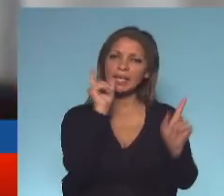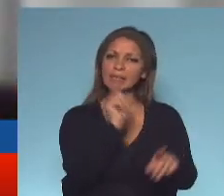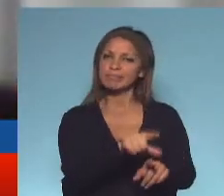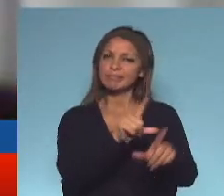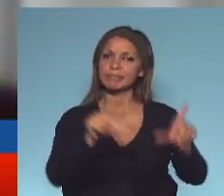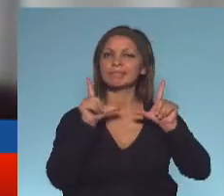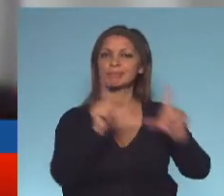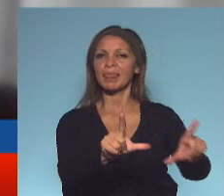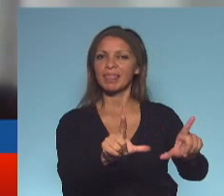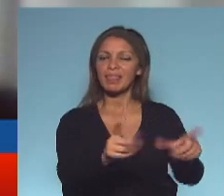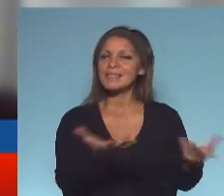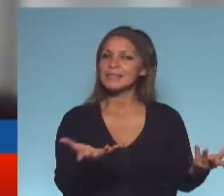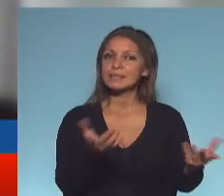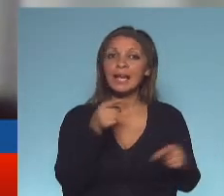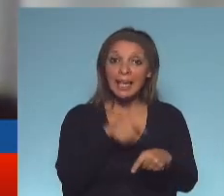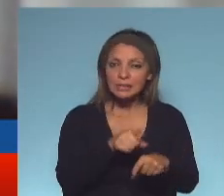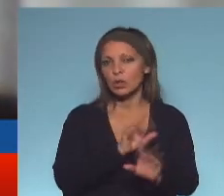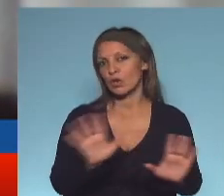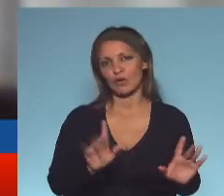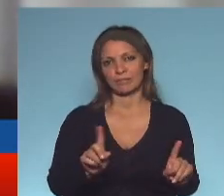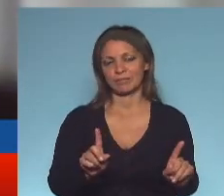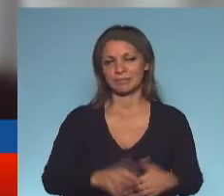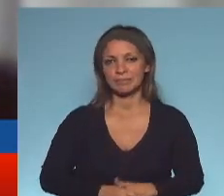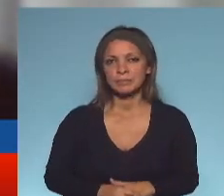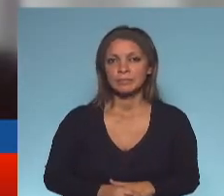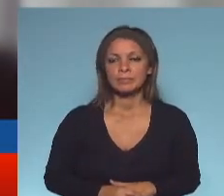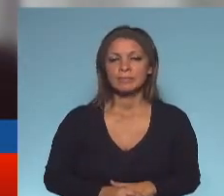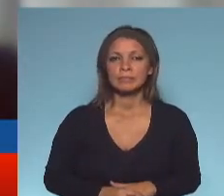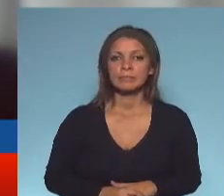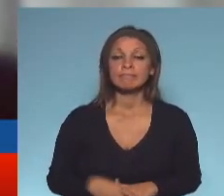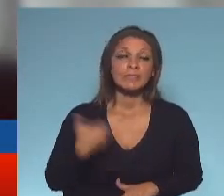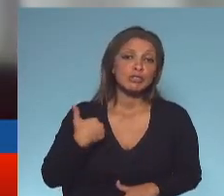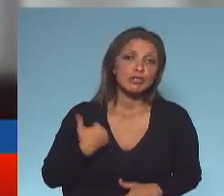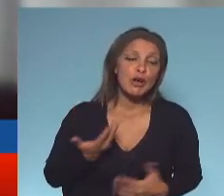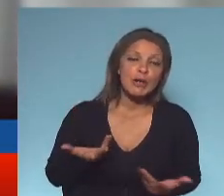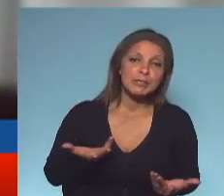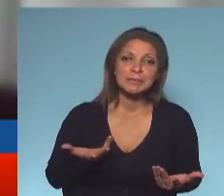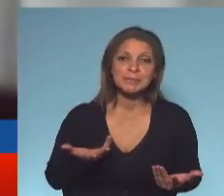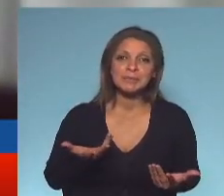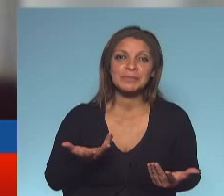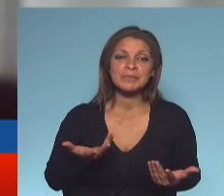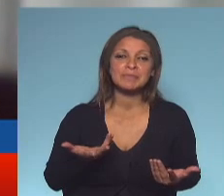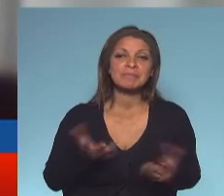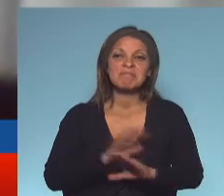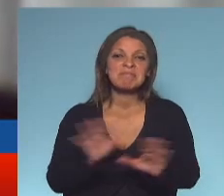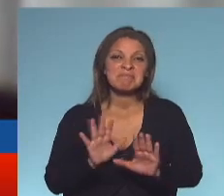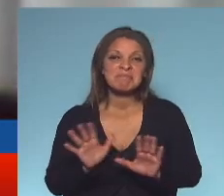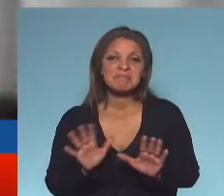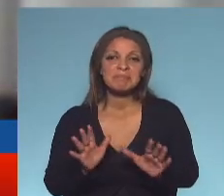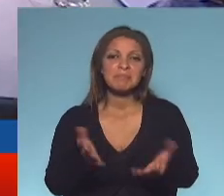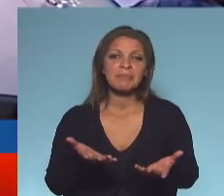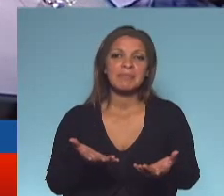y eso no lo podemos permitir. Yo no tengo más ayuda, por no